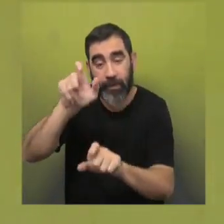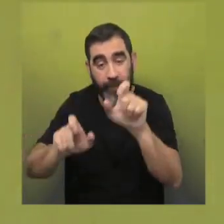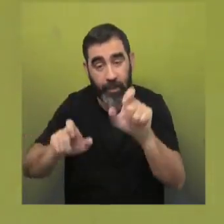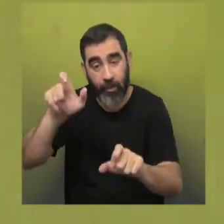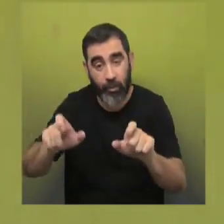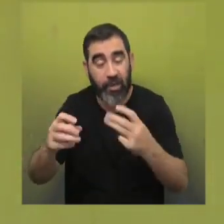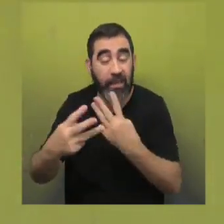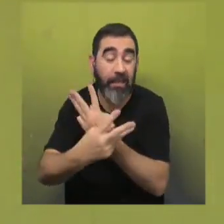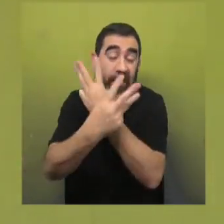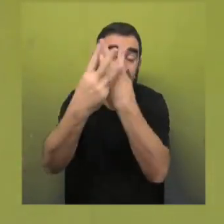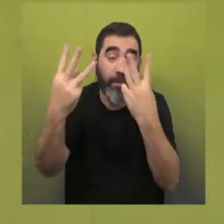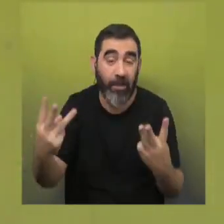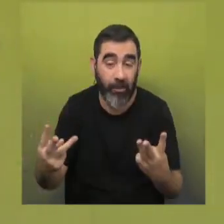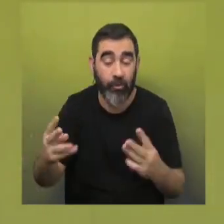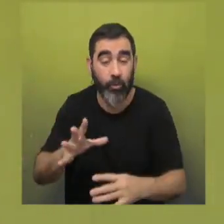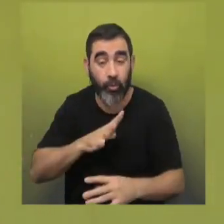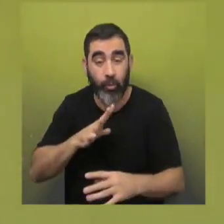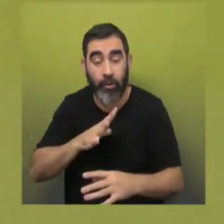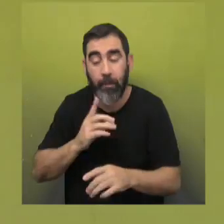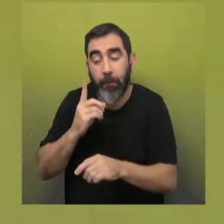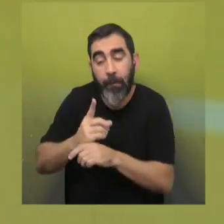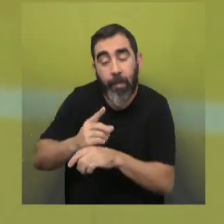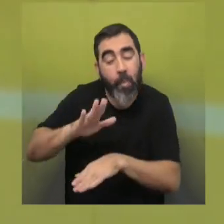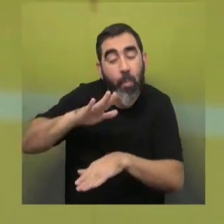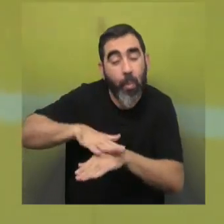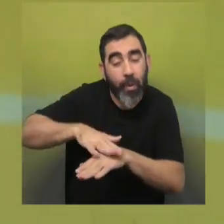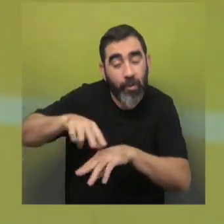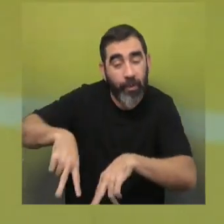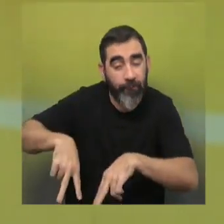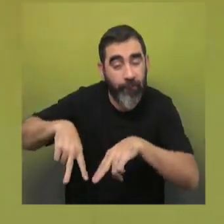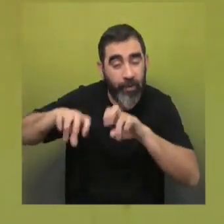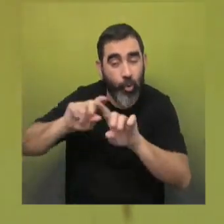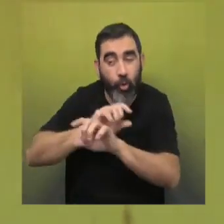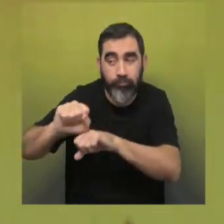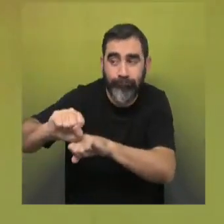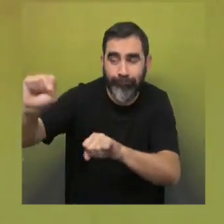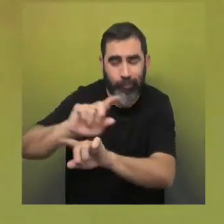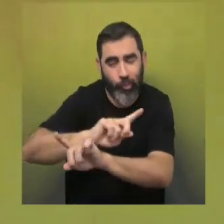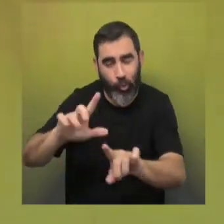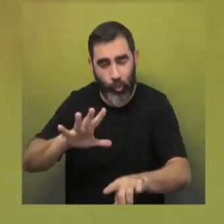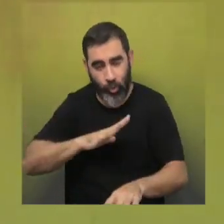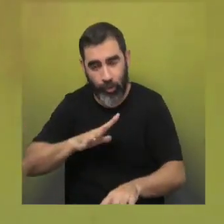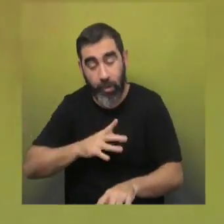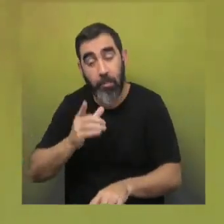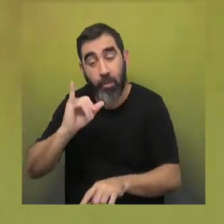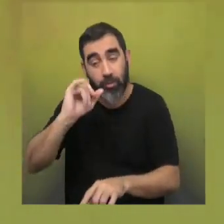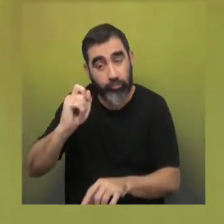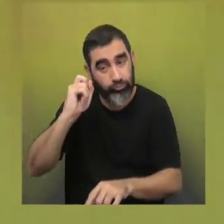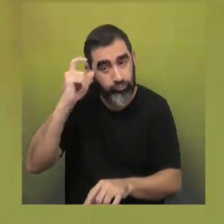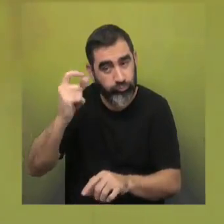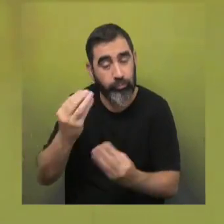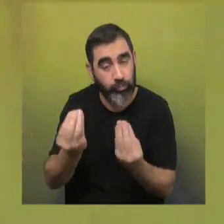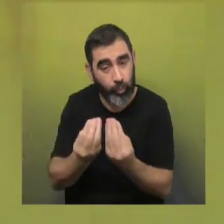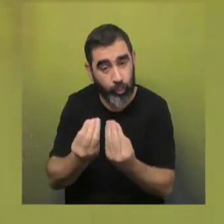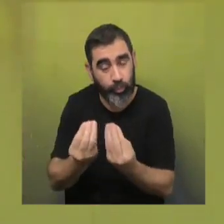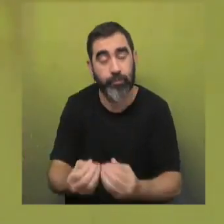que generalmente están todavía en los primeros tramos o por lo menos no en una carrera ya consagrada, pero sí que están generando gran cantidad de